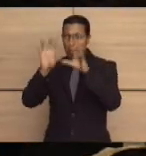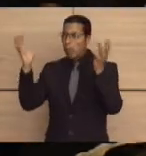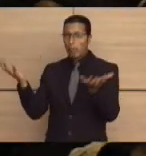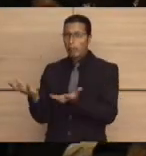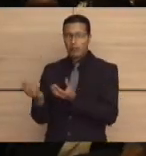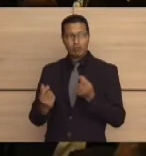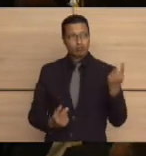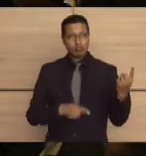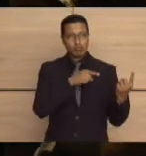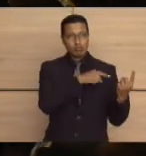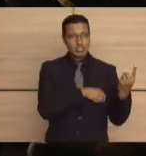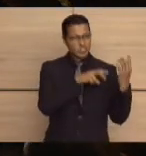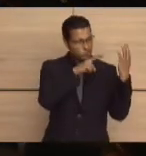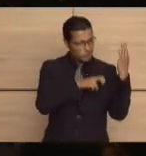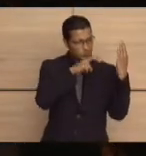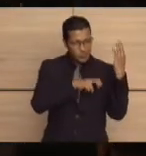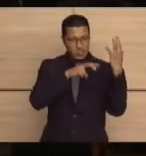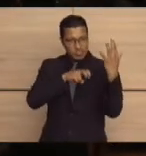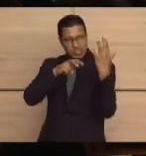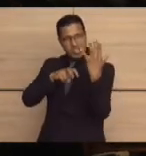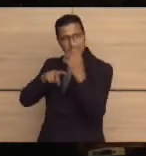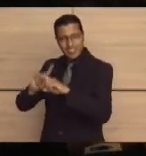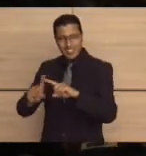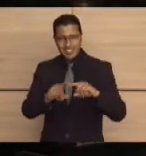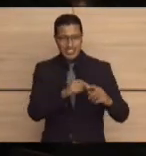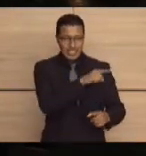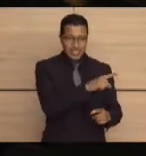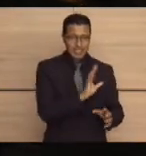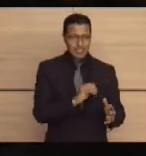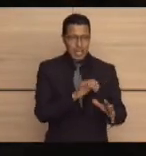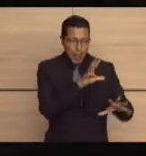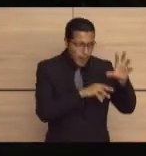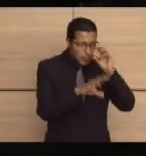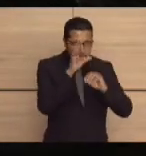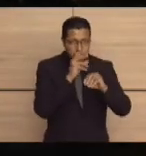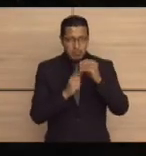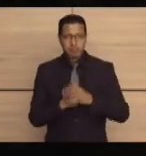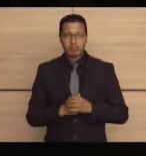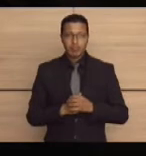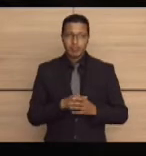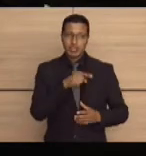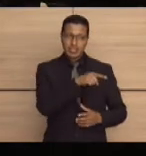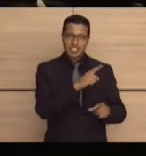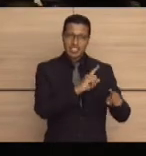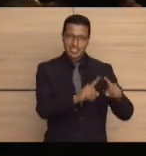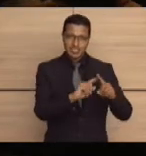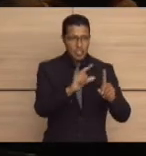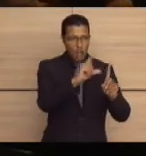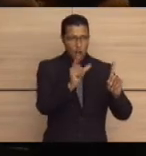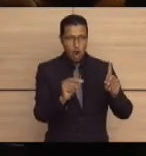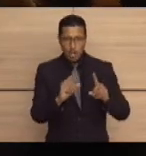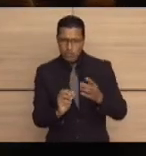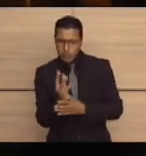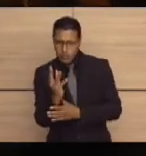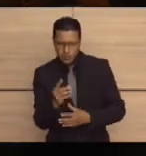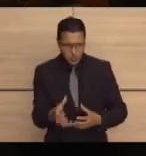que estaba empeñado desde hacía 30 años en reconocer la flora equinoccial, y que había recogido especies que nadie conocía